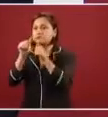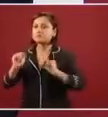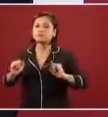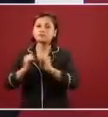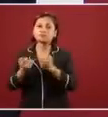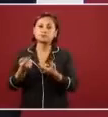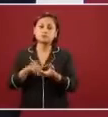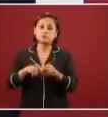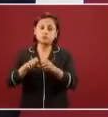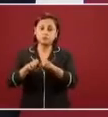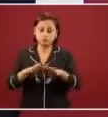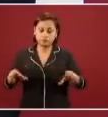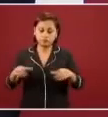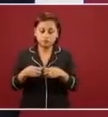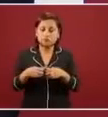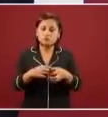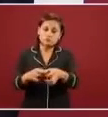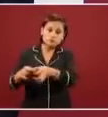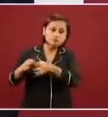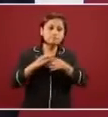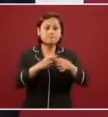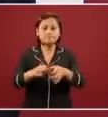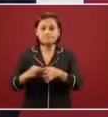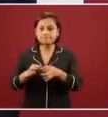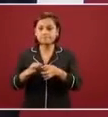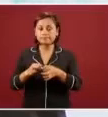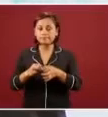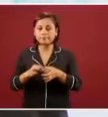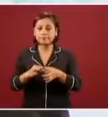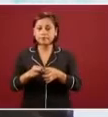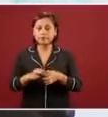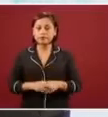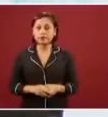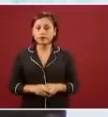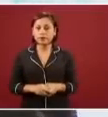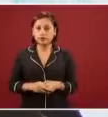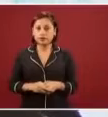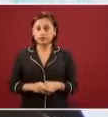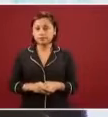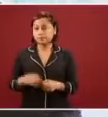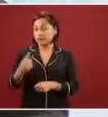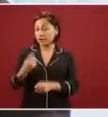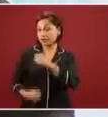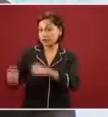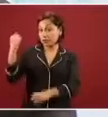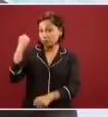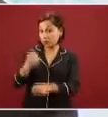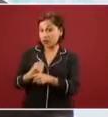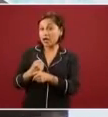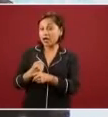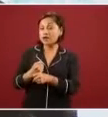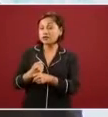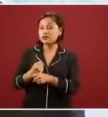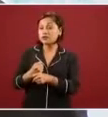Primero, para algo que está desde hace un año y desde hace mucho tiempo en el sentir de los